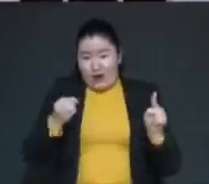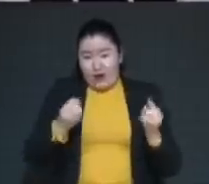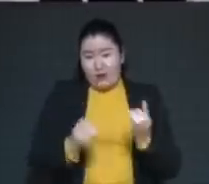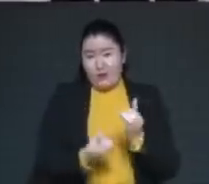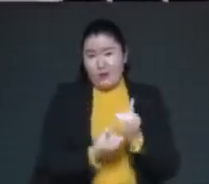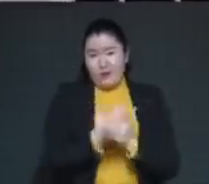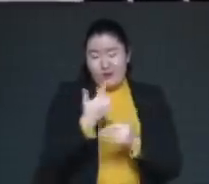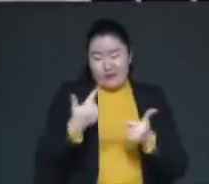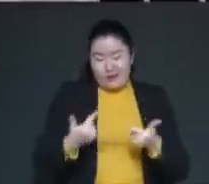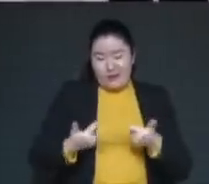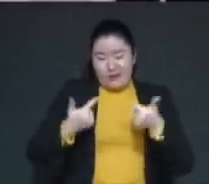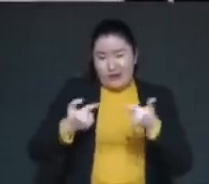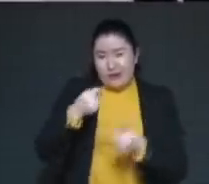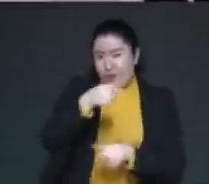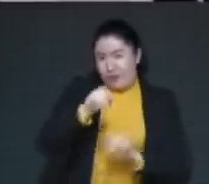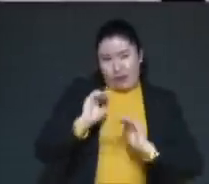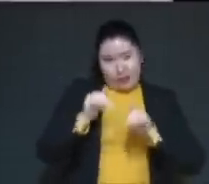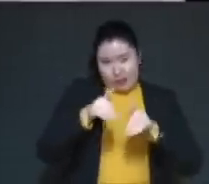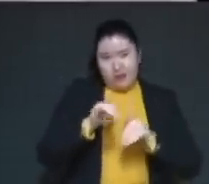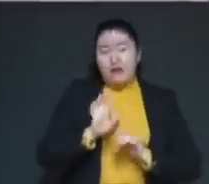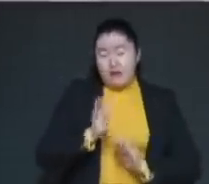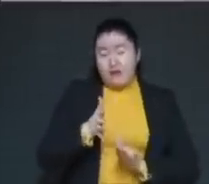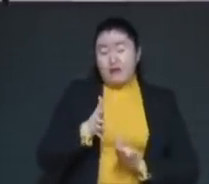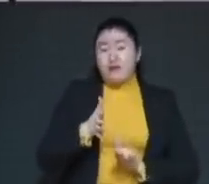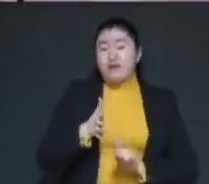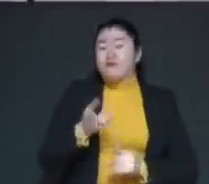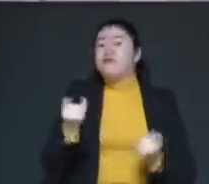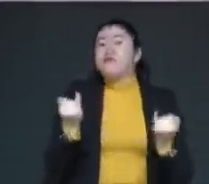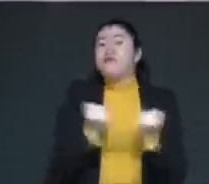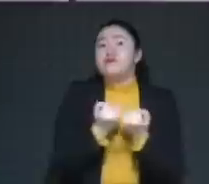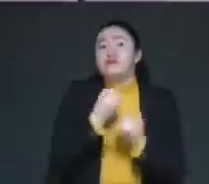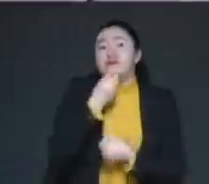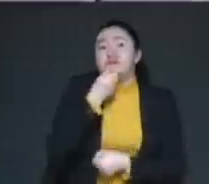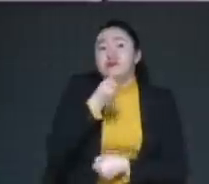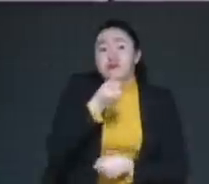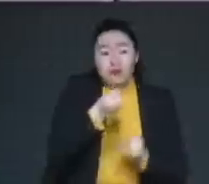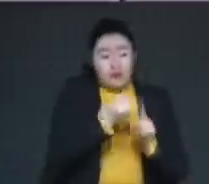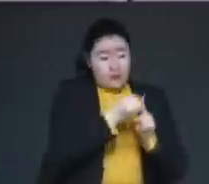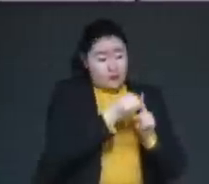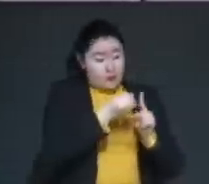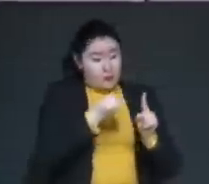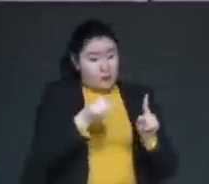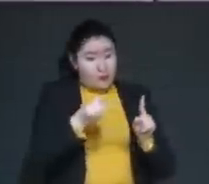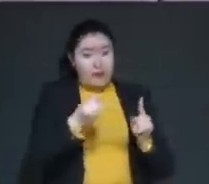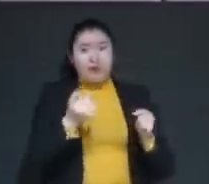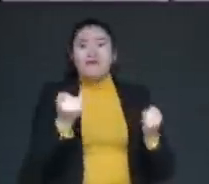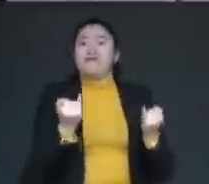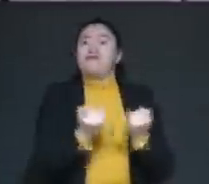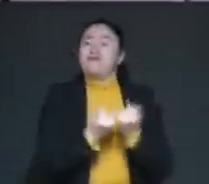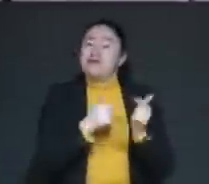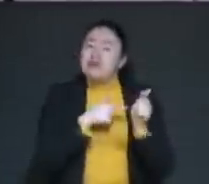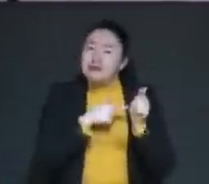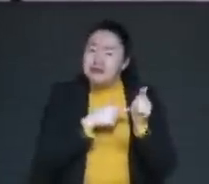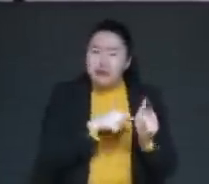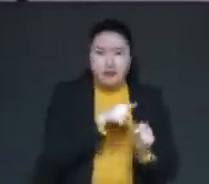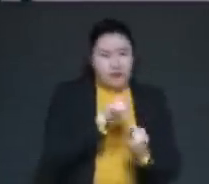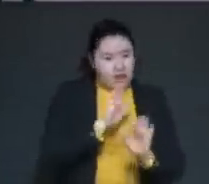parte, sino decirles que esta organización se mantenga también mientras viven